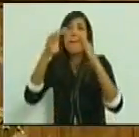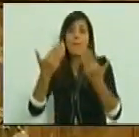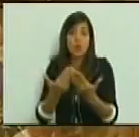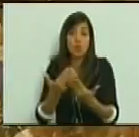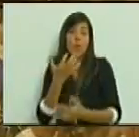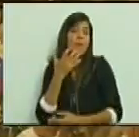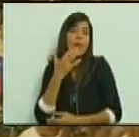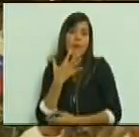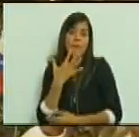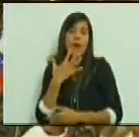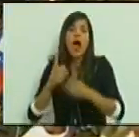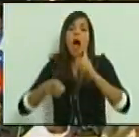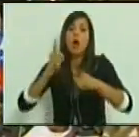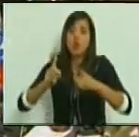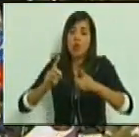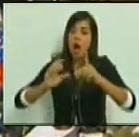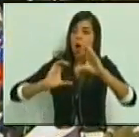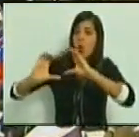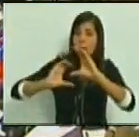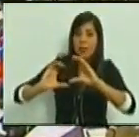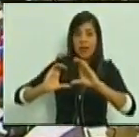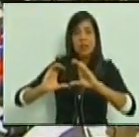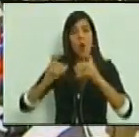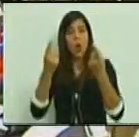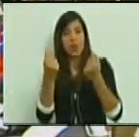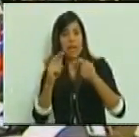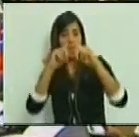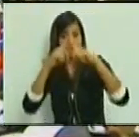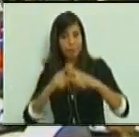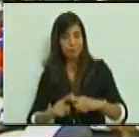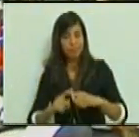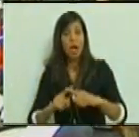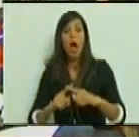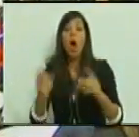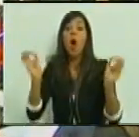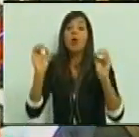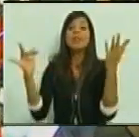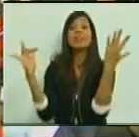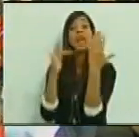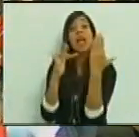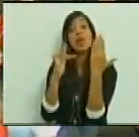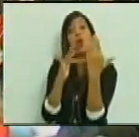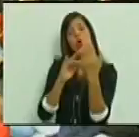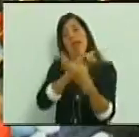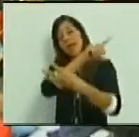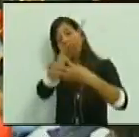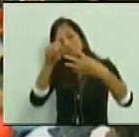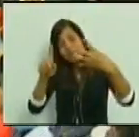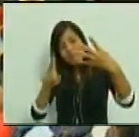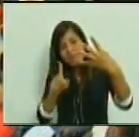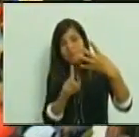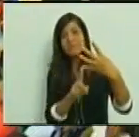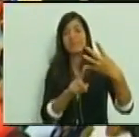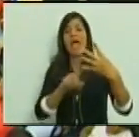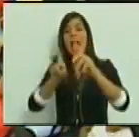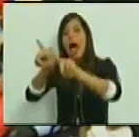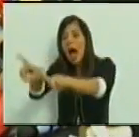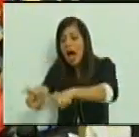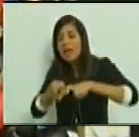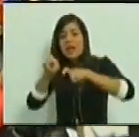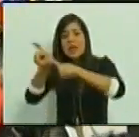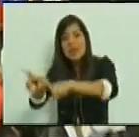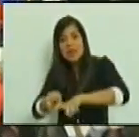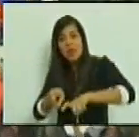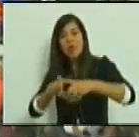Entre las comunicaciones, la actividad financiera, las tecnologías y la agricultura, se convierten en los